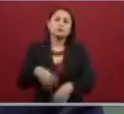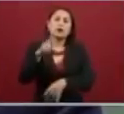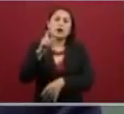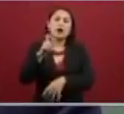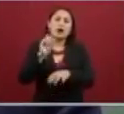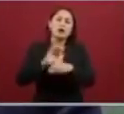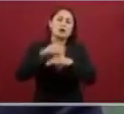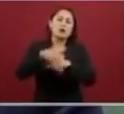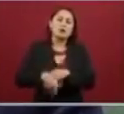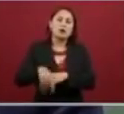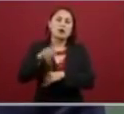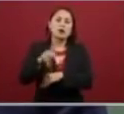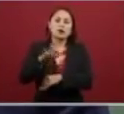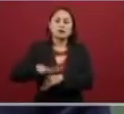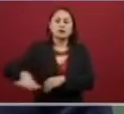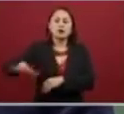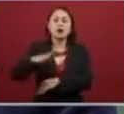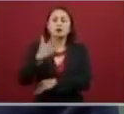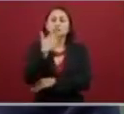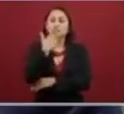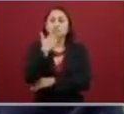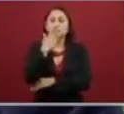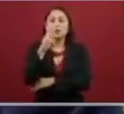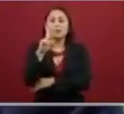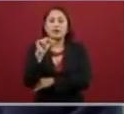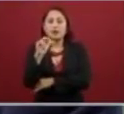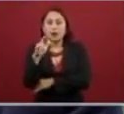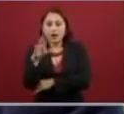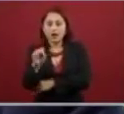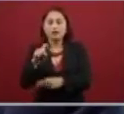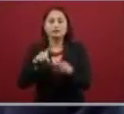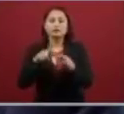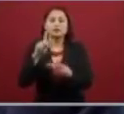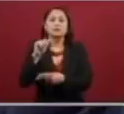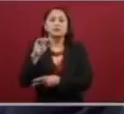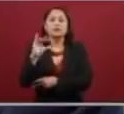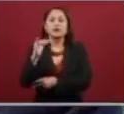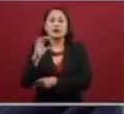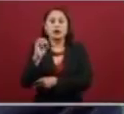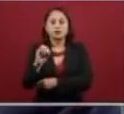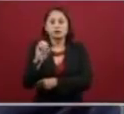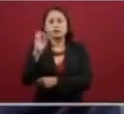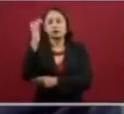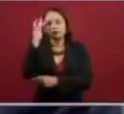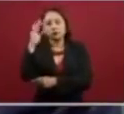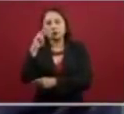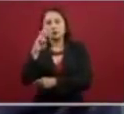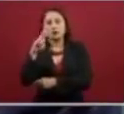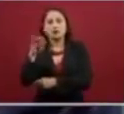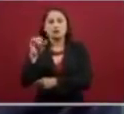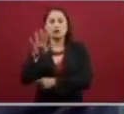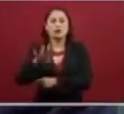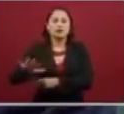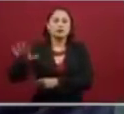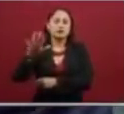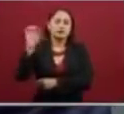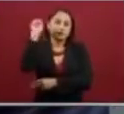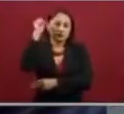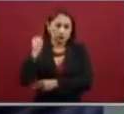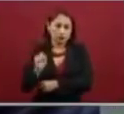Sonora, la Picachos y Santa María en Sinaloa, la